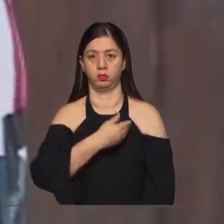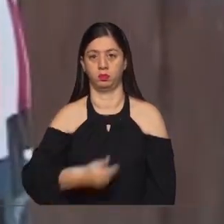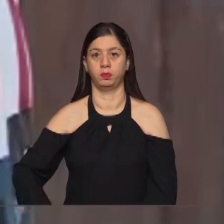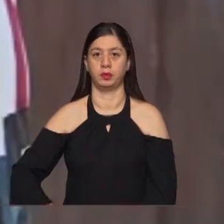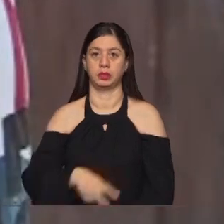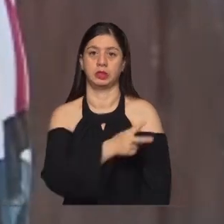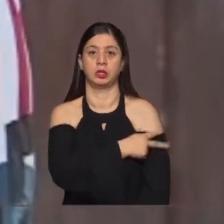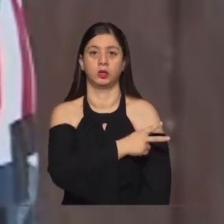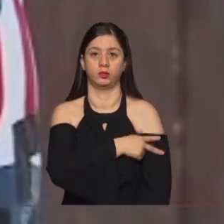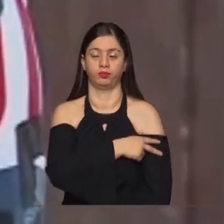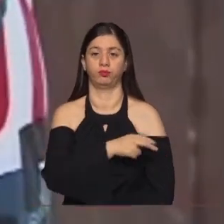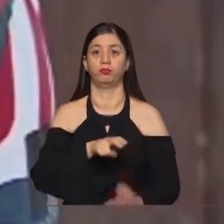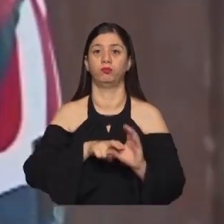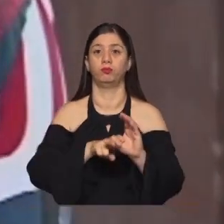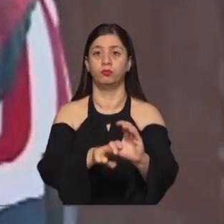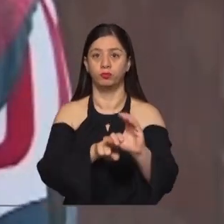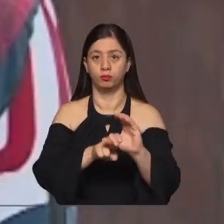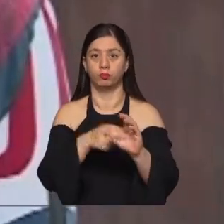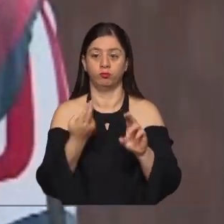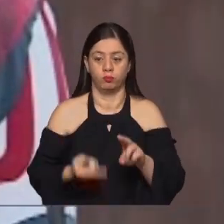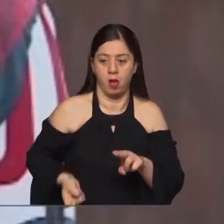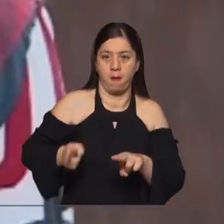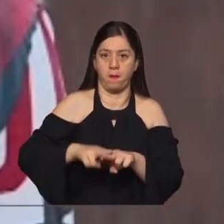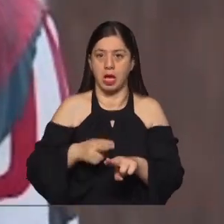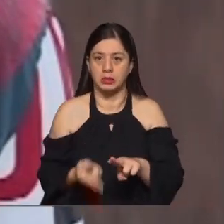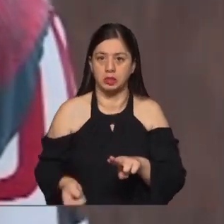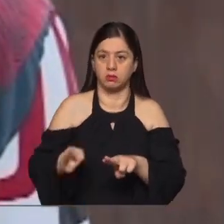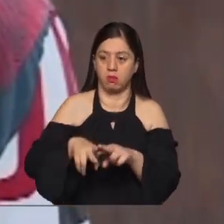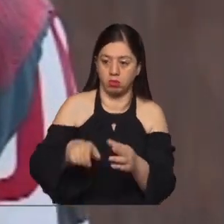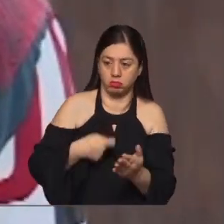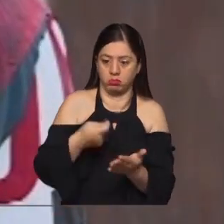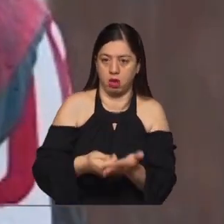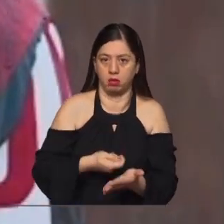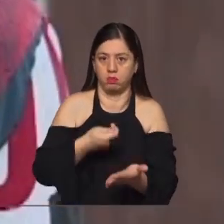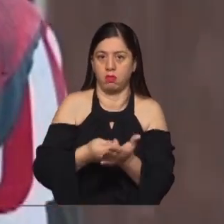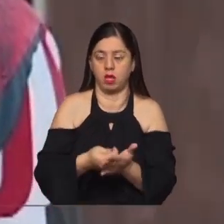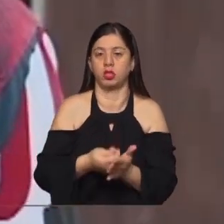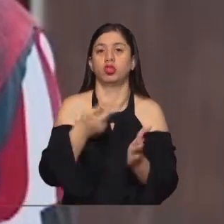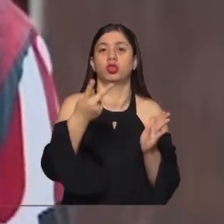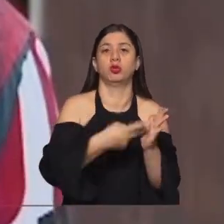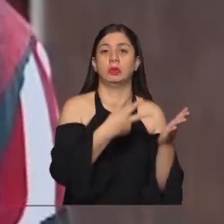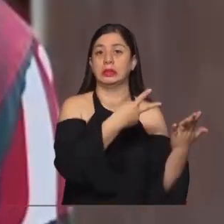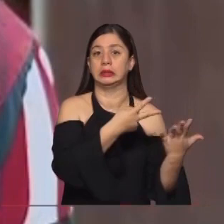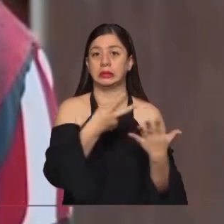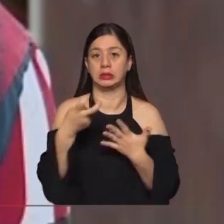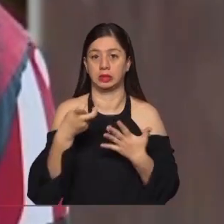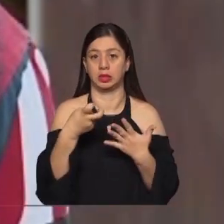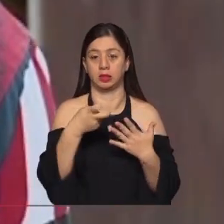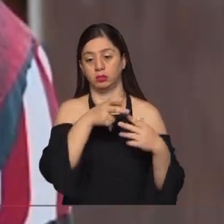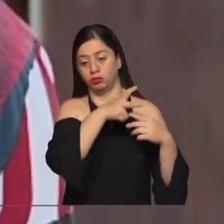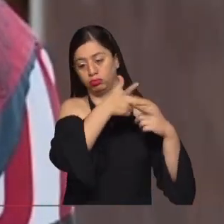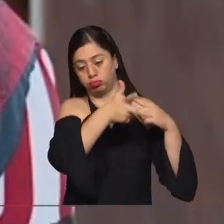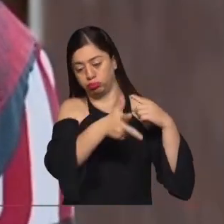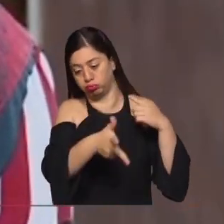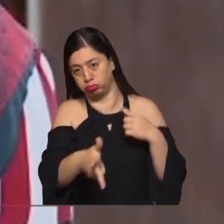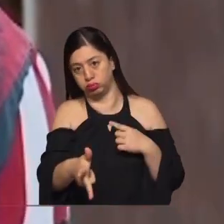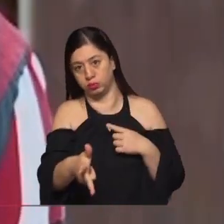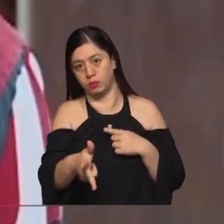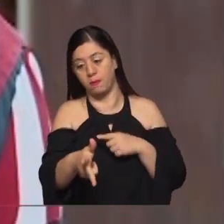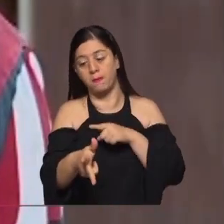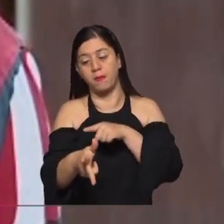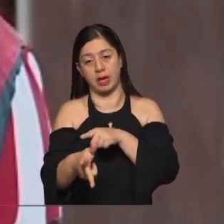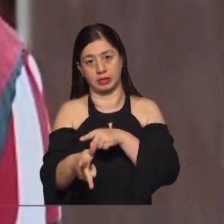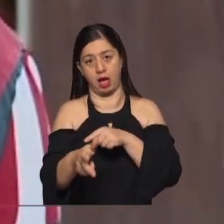en el transporte se han incrementado a toda la comunidad, ya que pagan 2.700 por la bajada, ¿sí? Pero